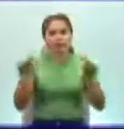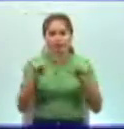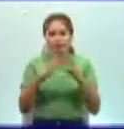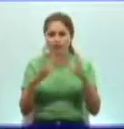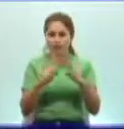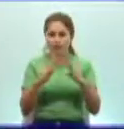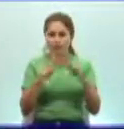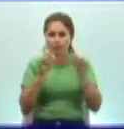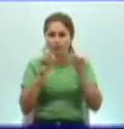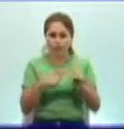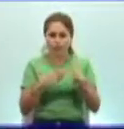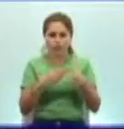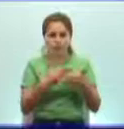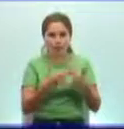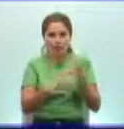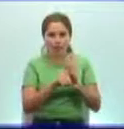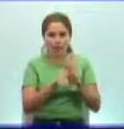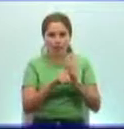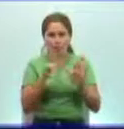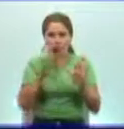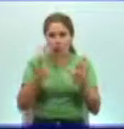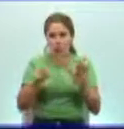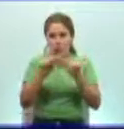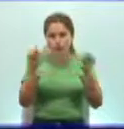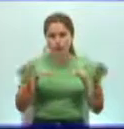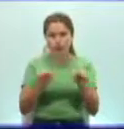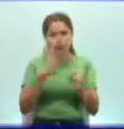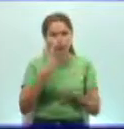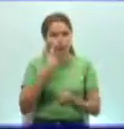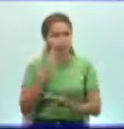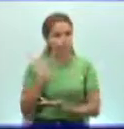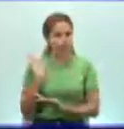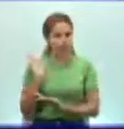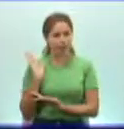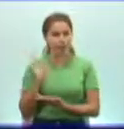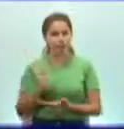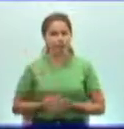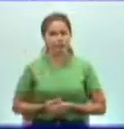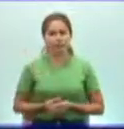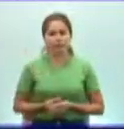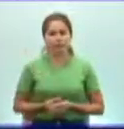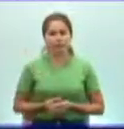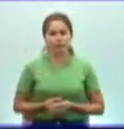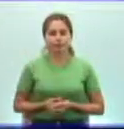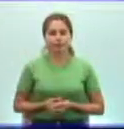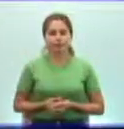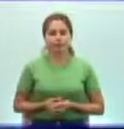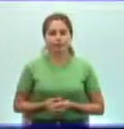comprueba la ley de Ohm para un circuito. Veamos el siguiente video.